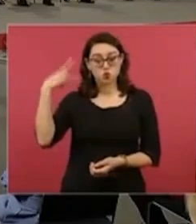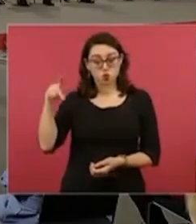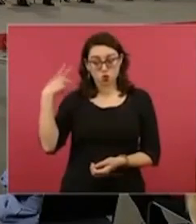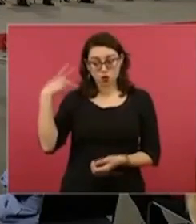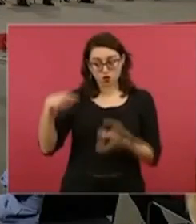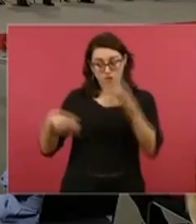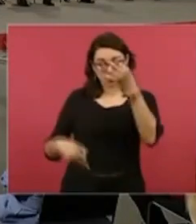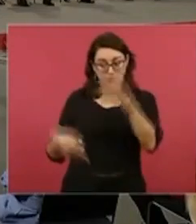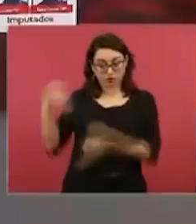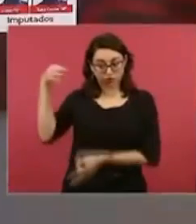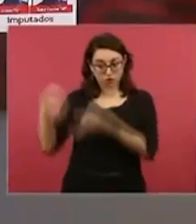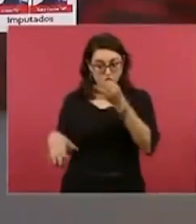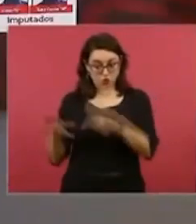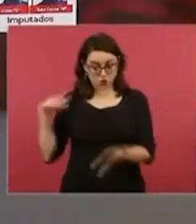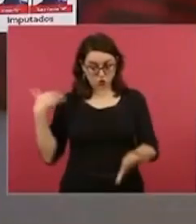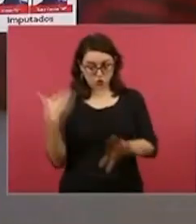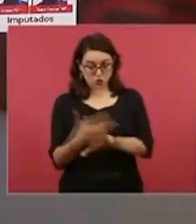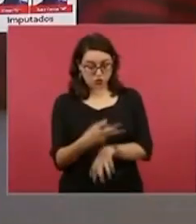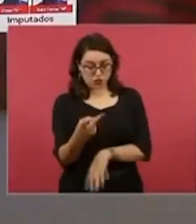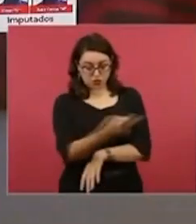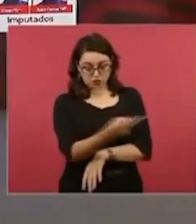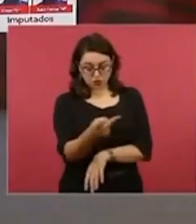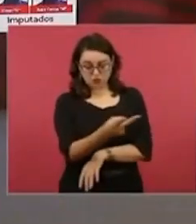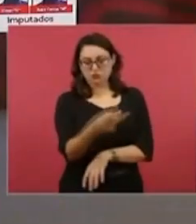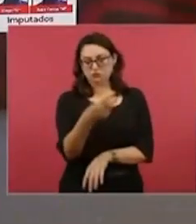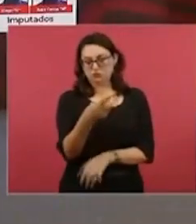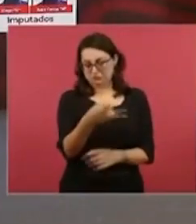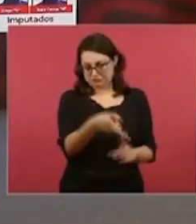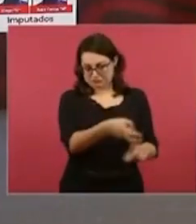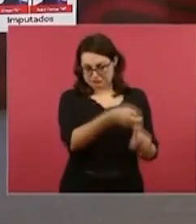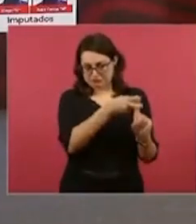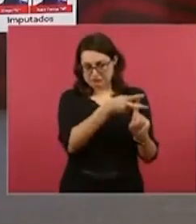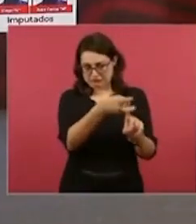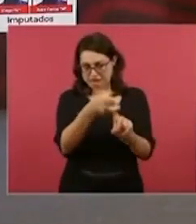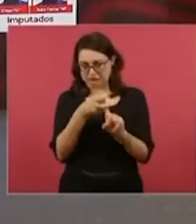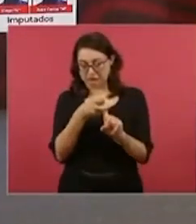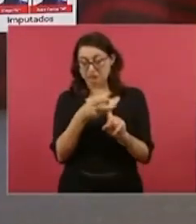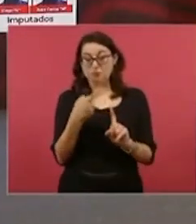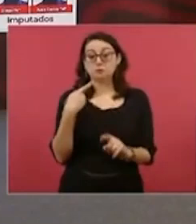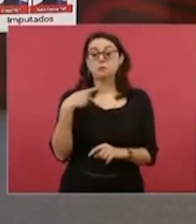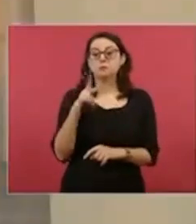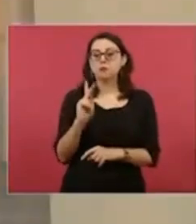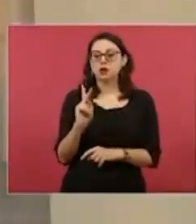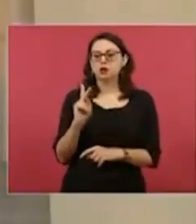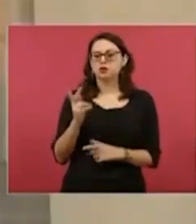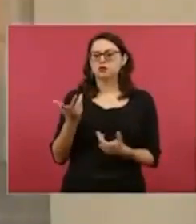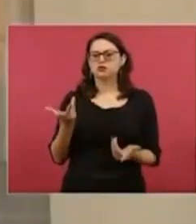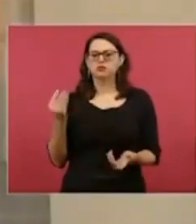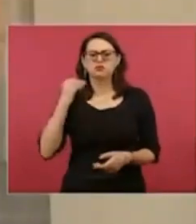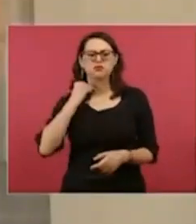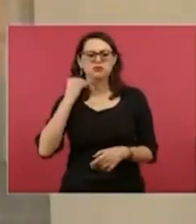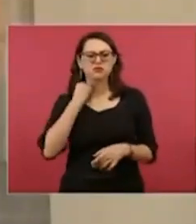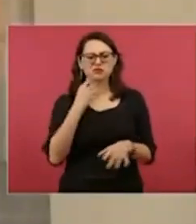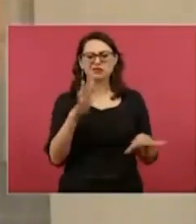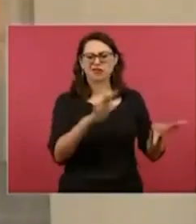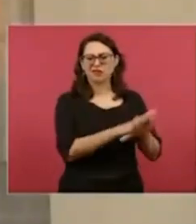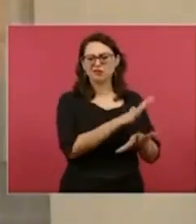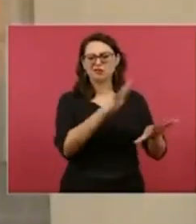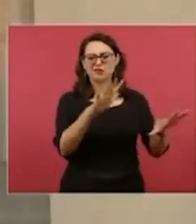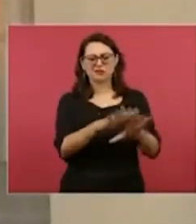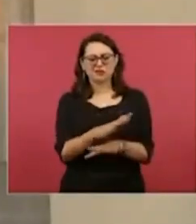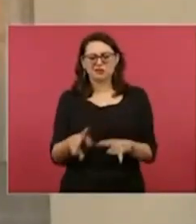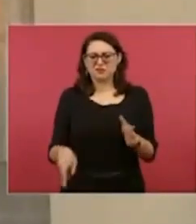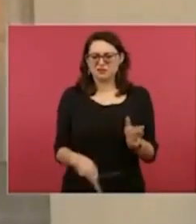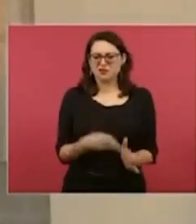Juan Carlos N., ambos detenidos. Aunque de inicio se les impuso prisión preventiva oficiosa y fueron vinculados a proceso por el delito de secuestro